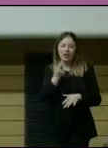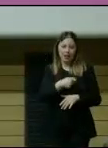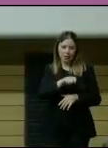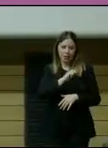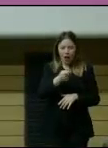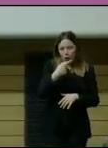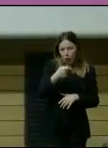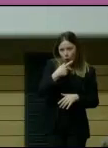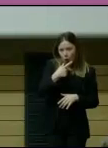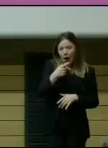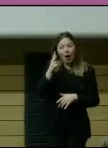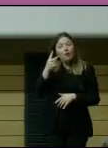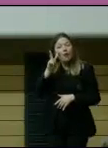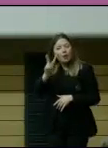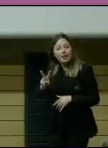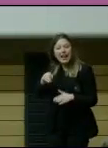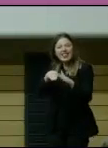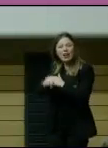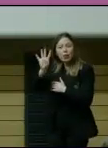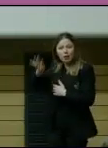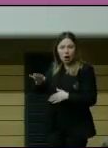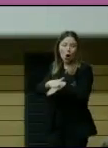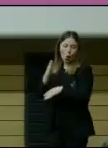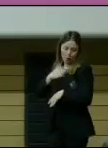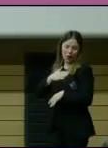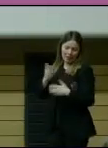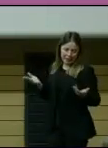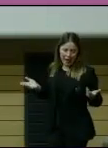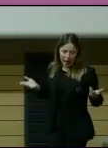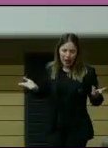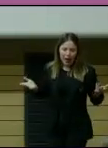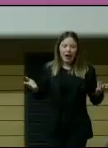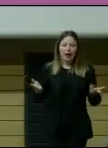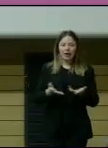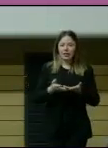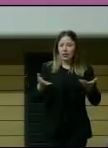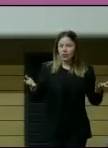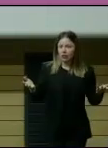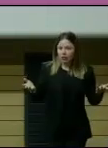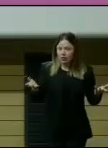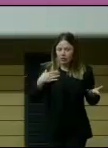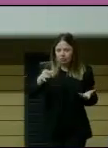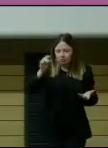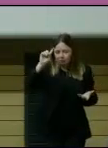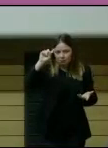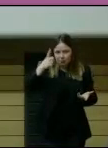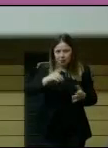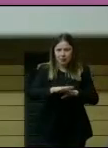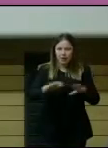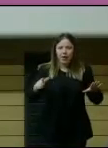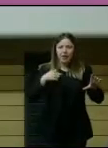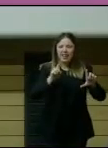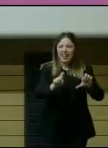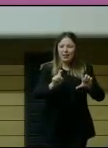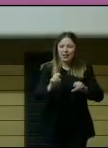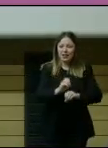droga zombie está entrando por Barcelona. Sí, hombre, culpa nuestra. No, vale, se lo inventaron totalmente. Ya ni el CNI, ni el CIRCO, ni